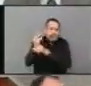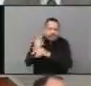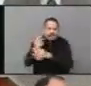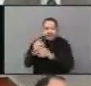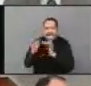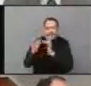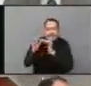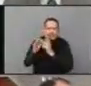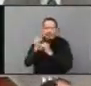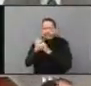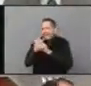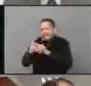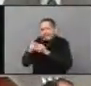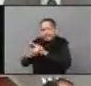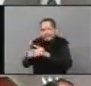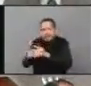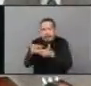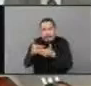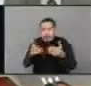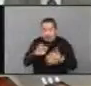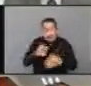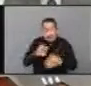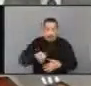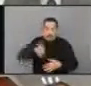redes sociales, y hoy tenemos